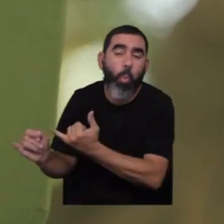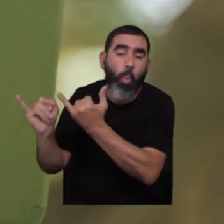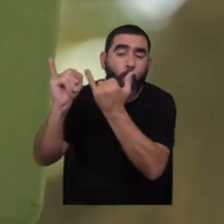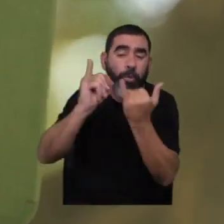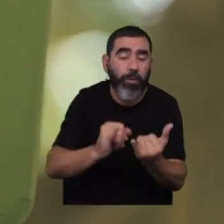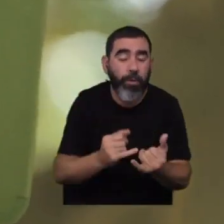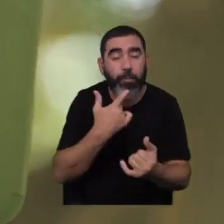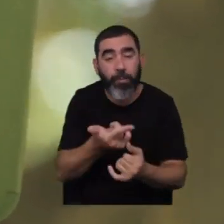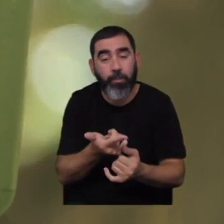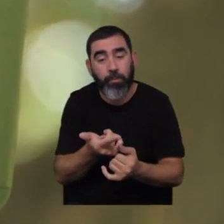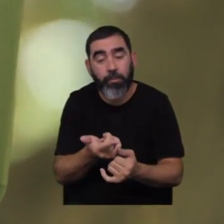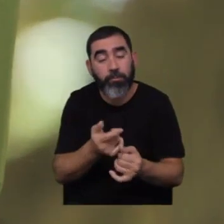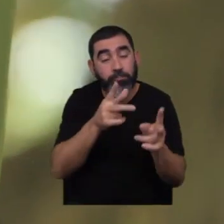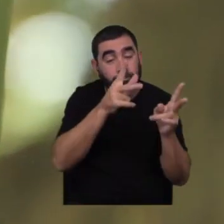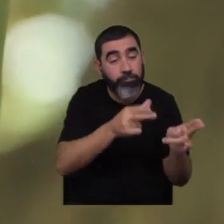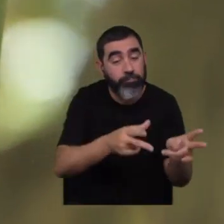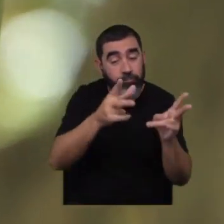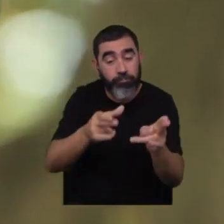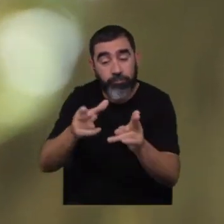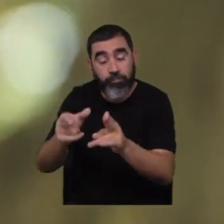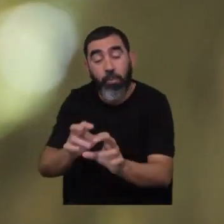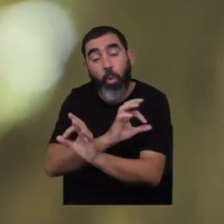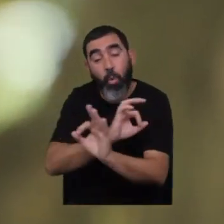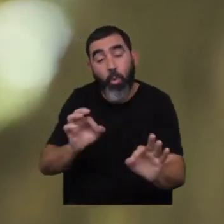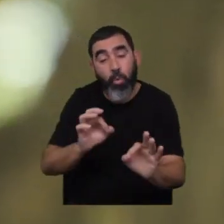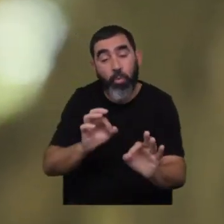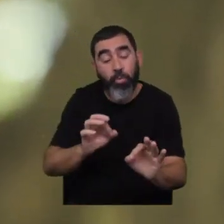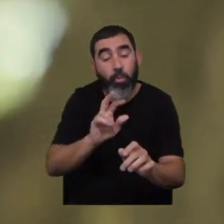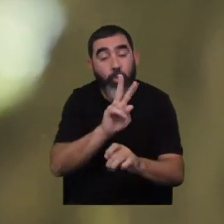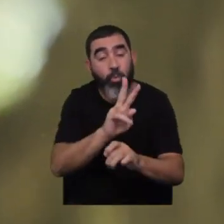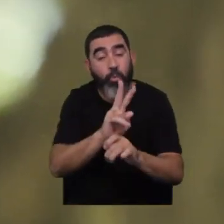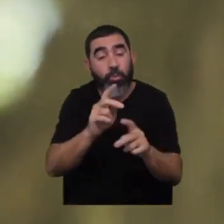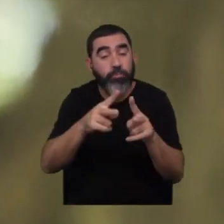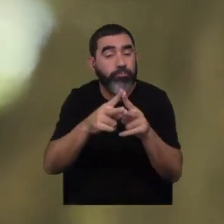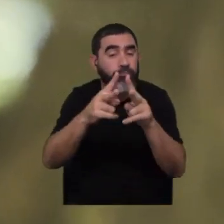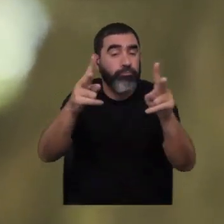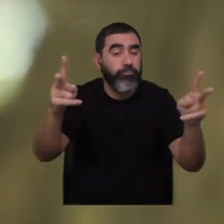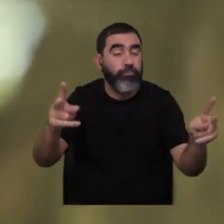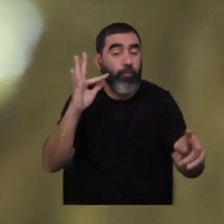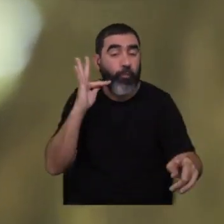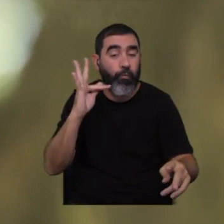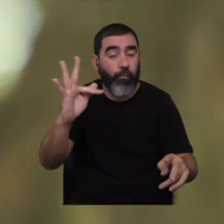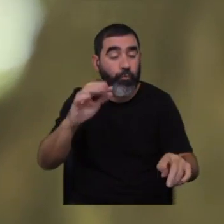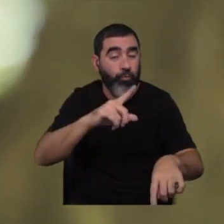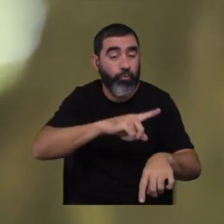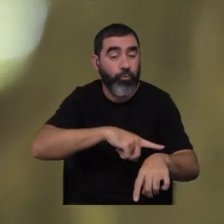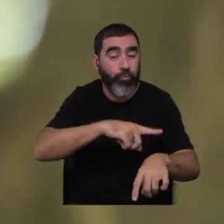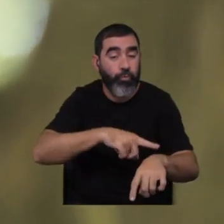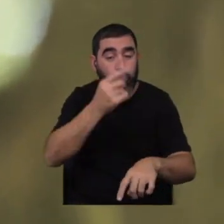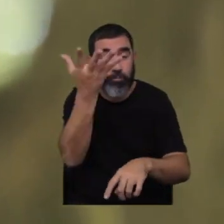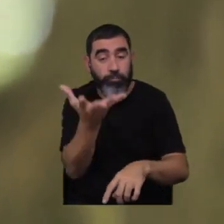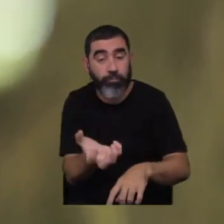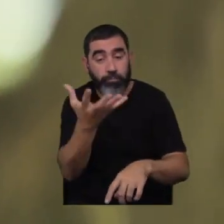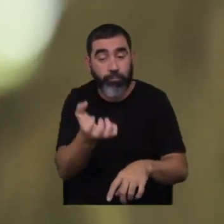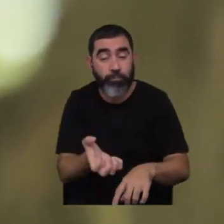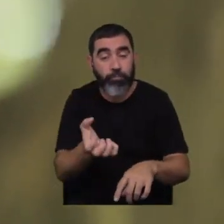ejemplo, ciclos circadianos, o generar monitoreos a largo plazo, ya que estos grabadores dan